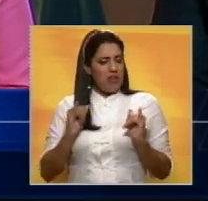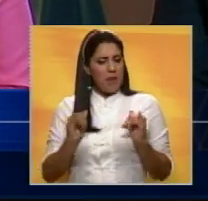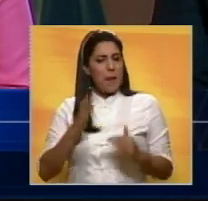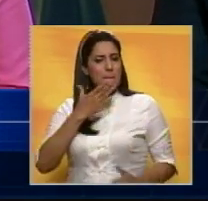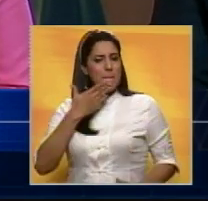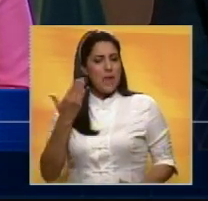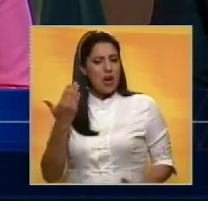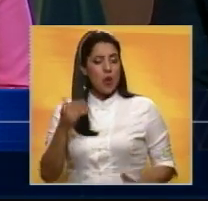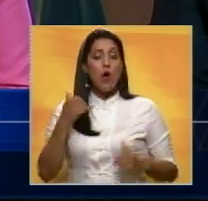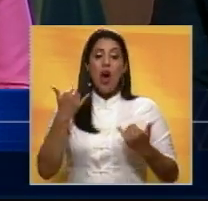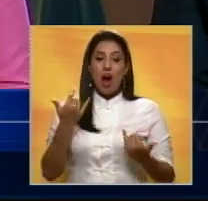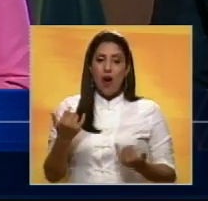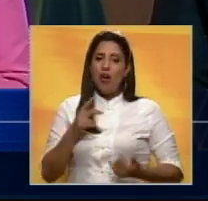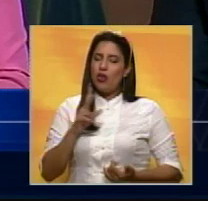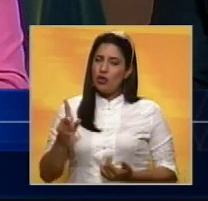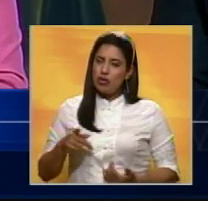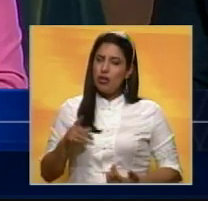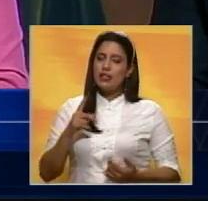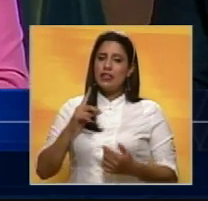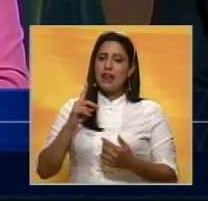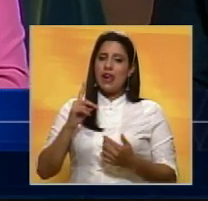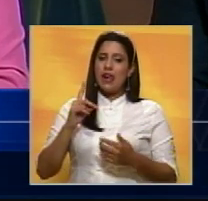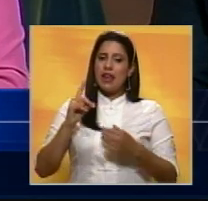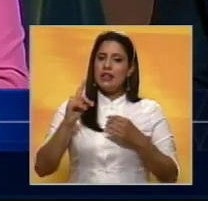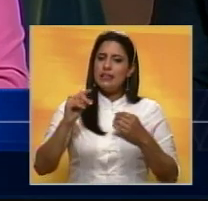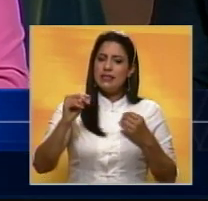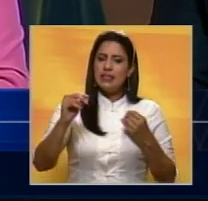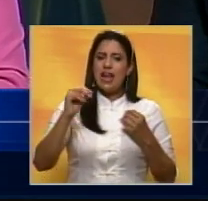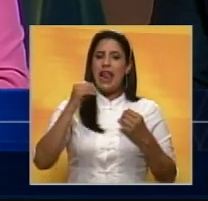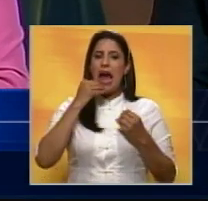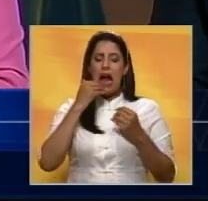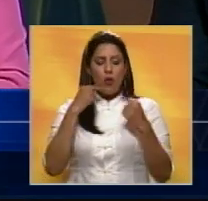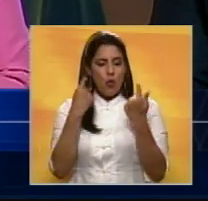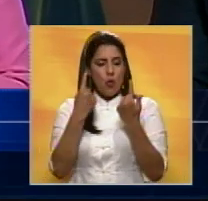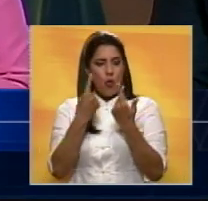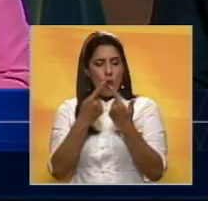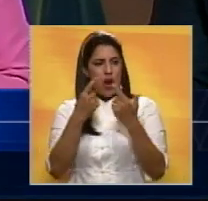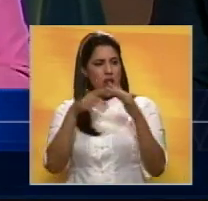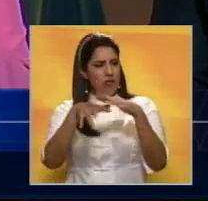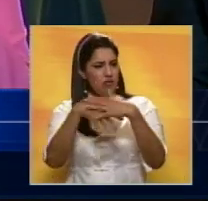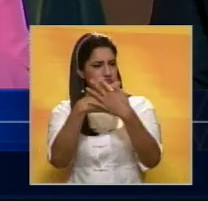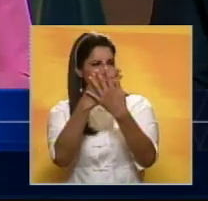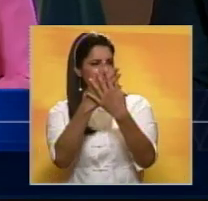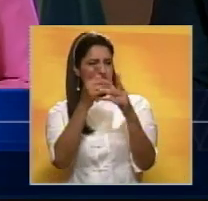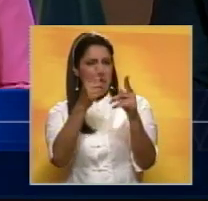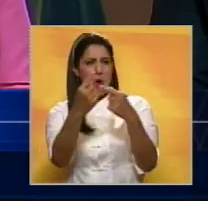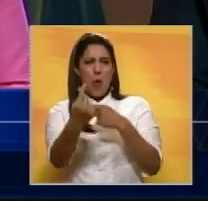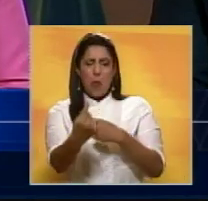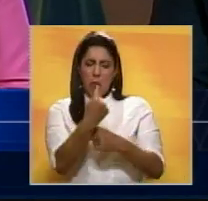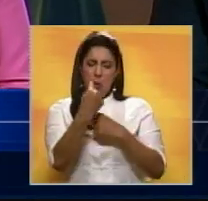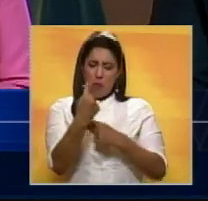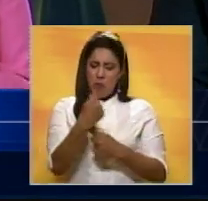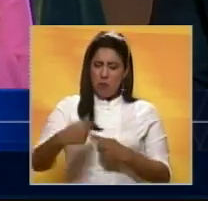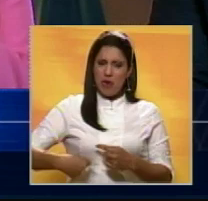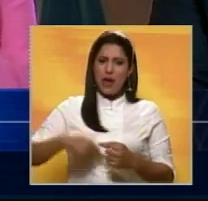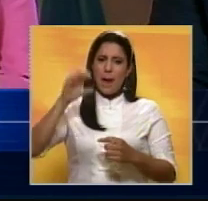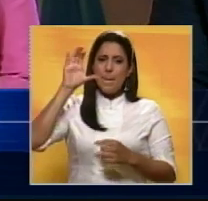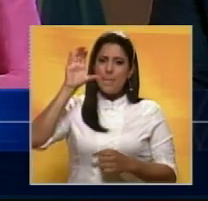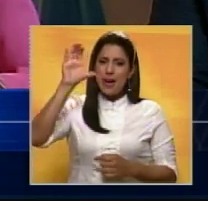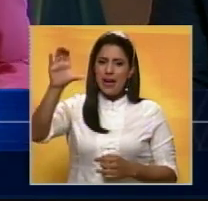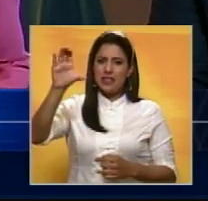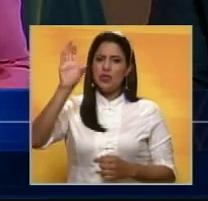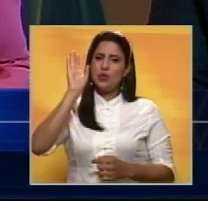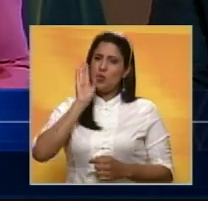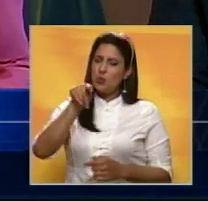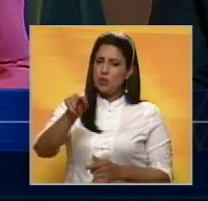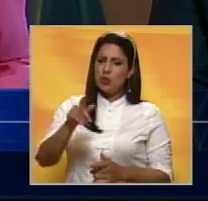independientes. Nos hemos salido de un espacio que ha sido instrumentalizado por el país